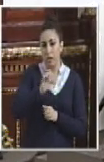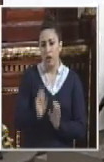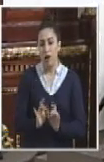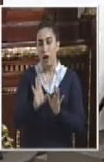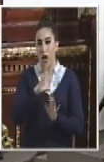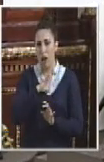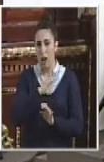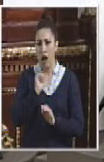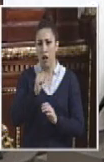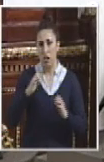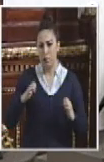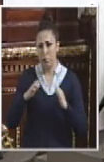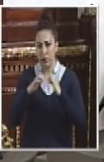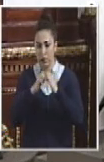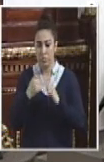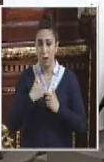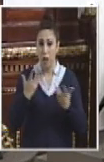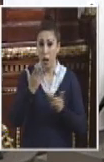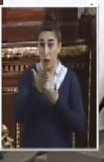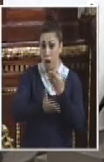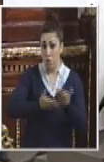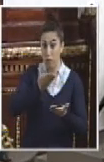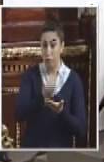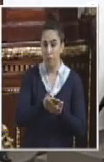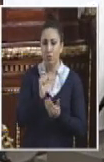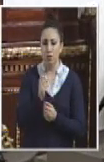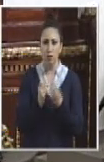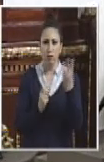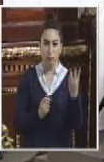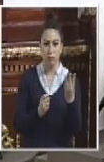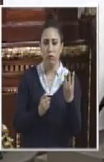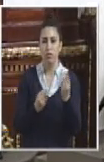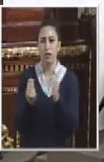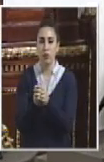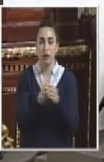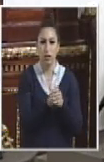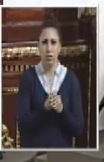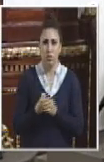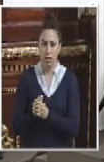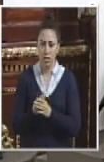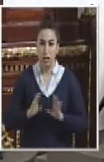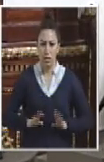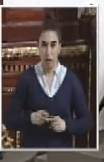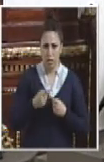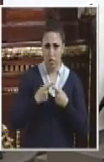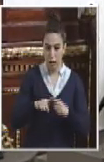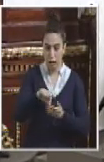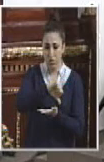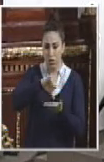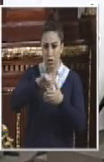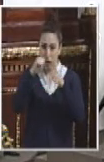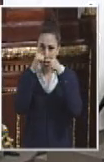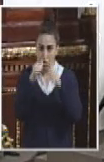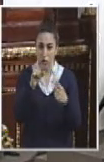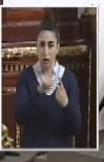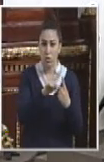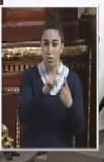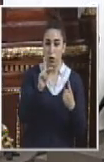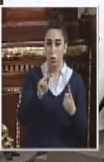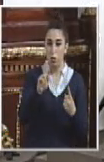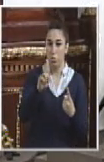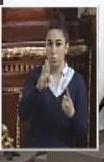emergencias. Se propone la existencia de 3 tipos de centros de atención: los públicos, que serán